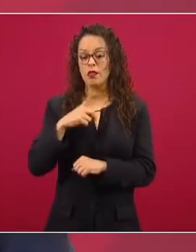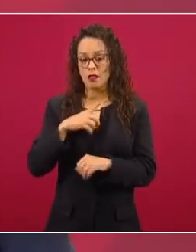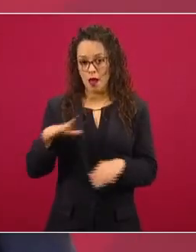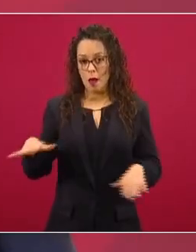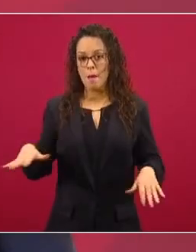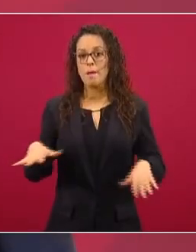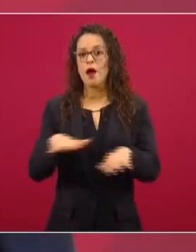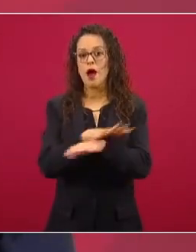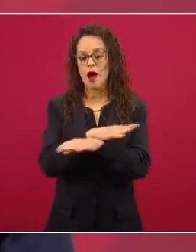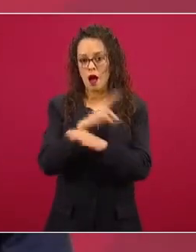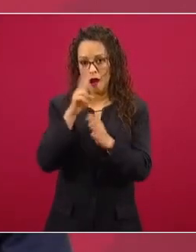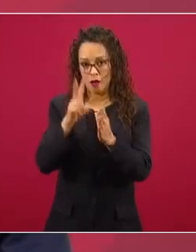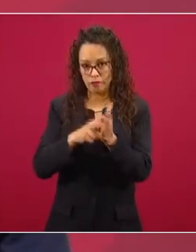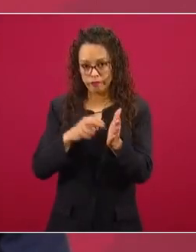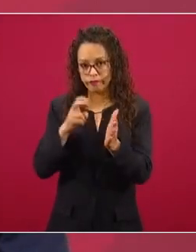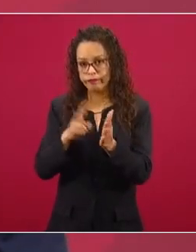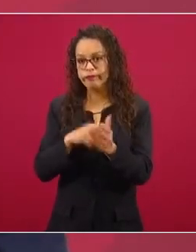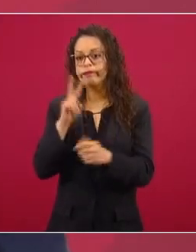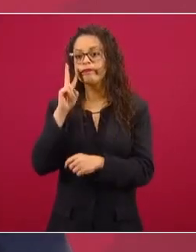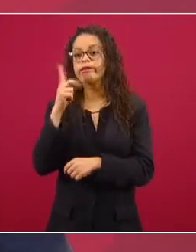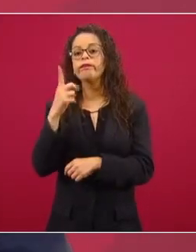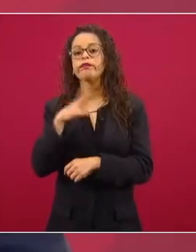y eso es lo que se está haciendo.